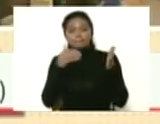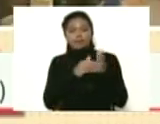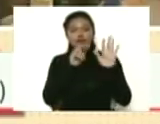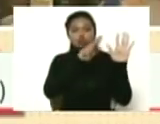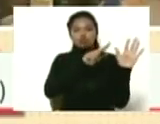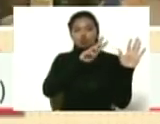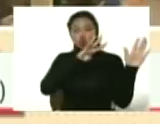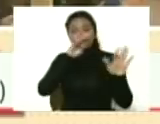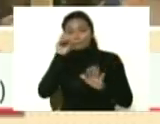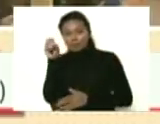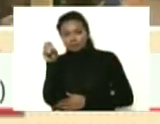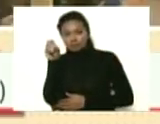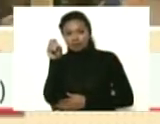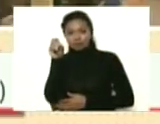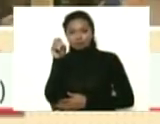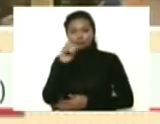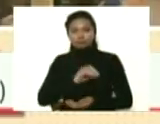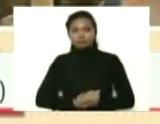63.890